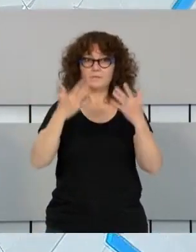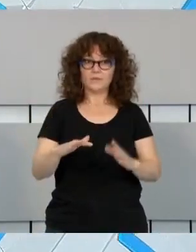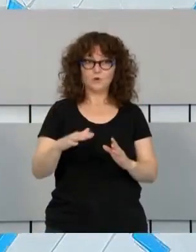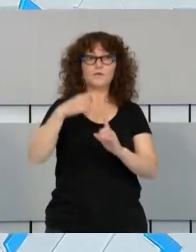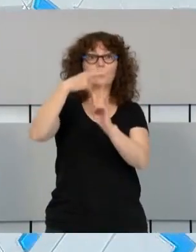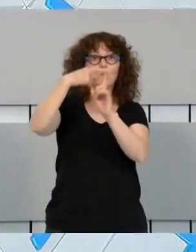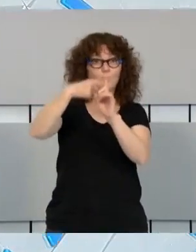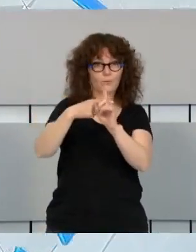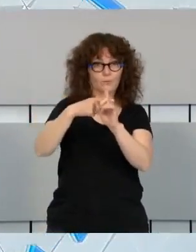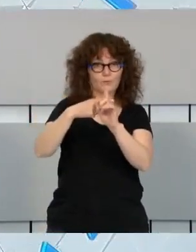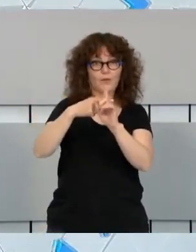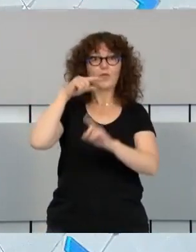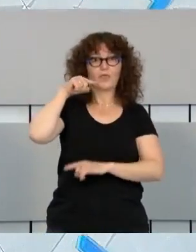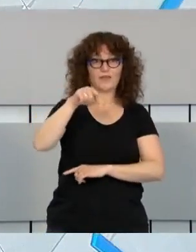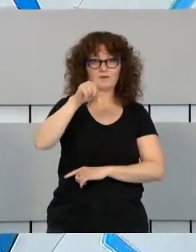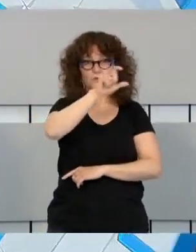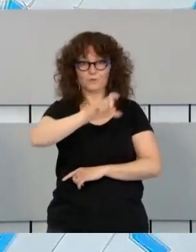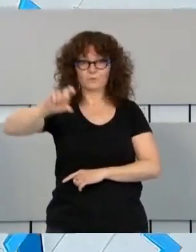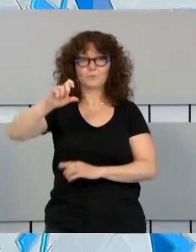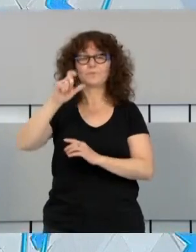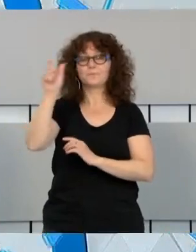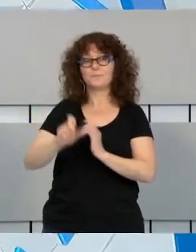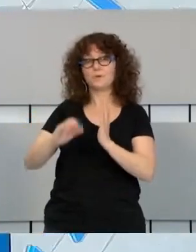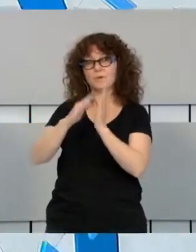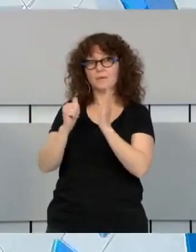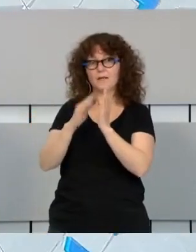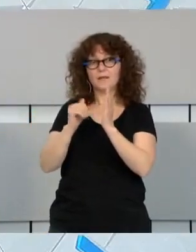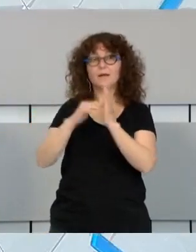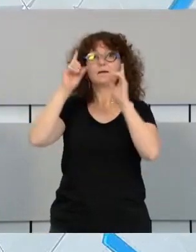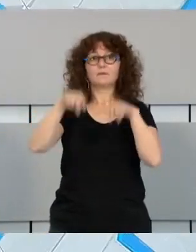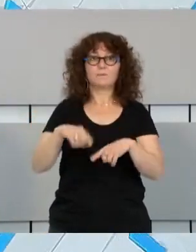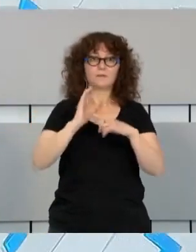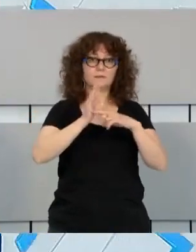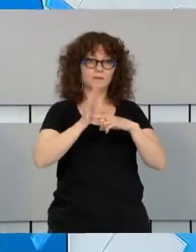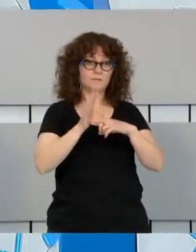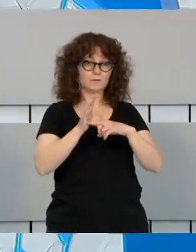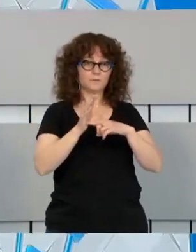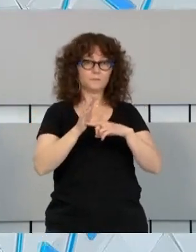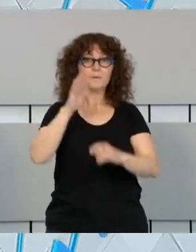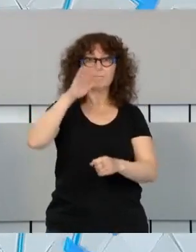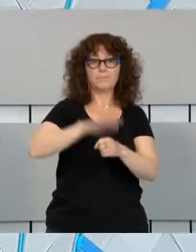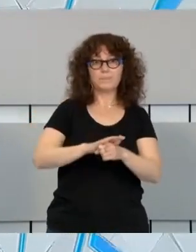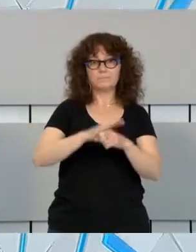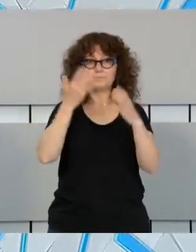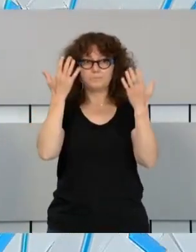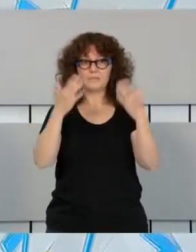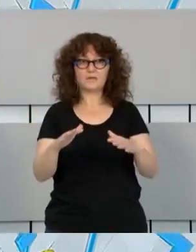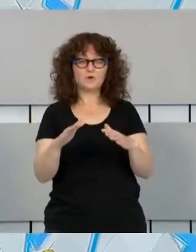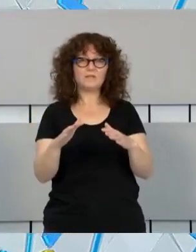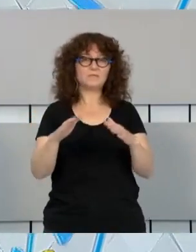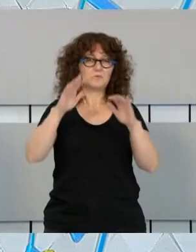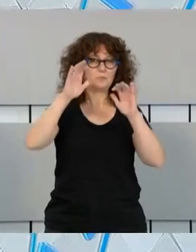será donde hoy esperamos la subida térmica. Comunidad Valenciana y puntos del este de Castilla-La Mancha, en un martes o un miércoles